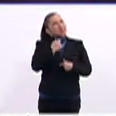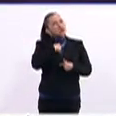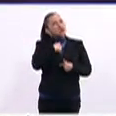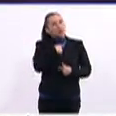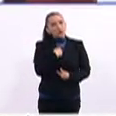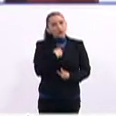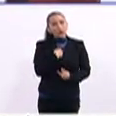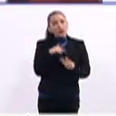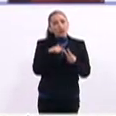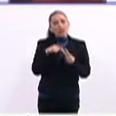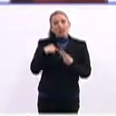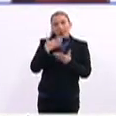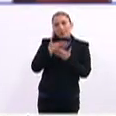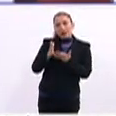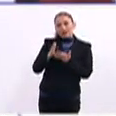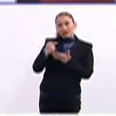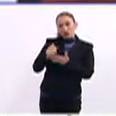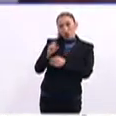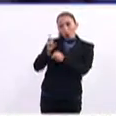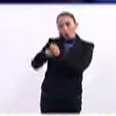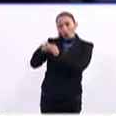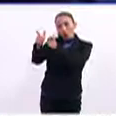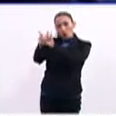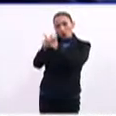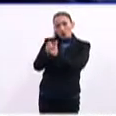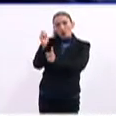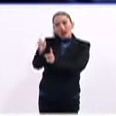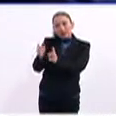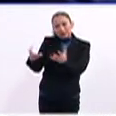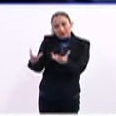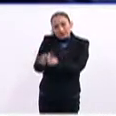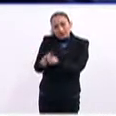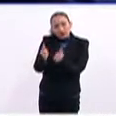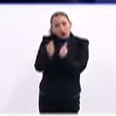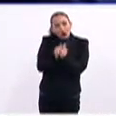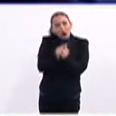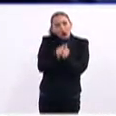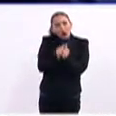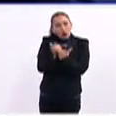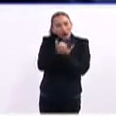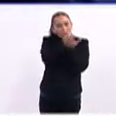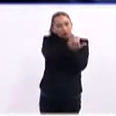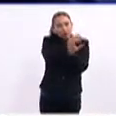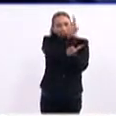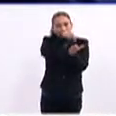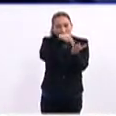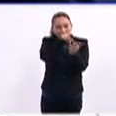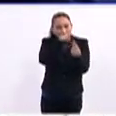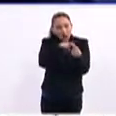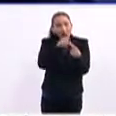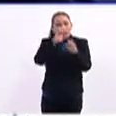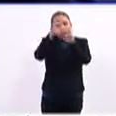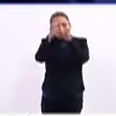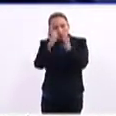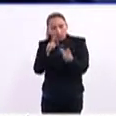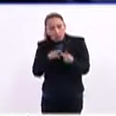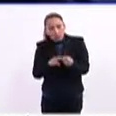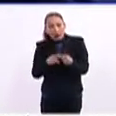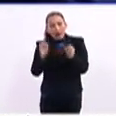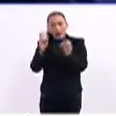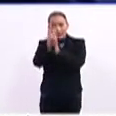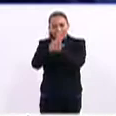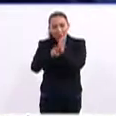como especie en conjunto, contada a través de pinturas, de esculturas,